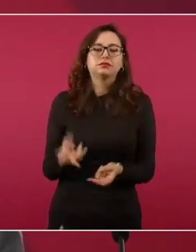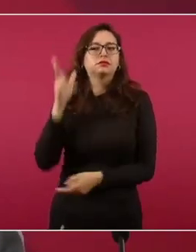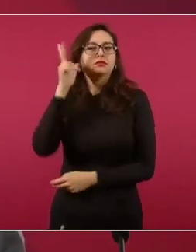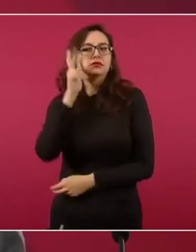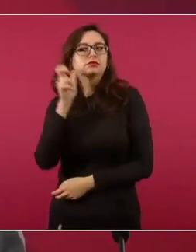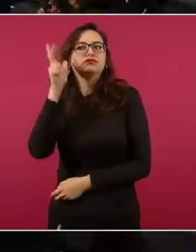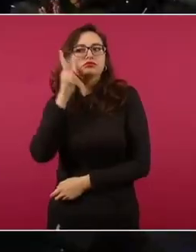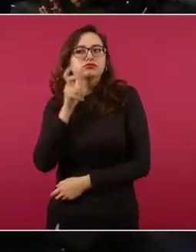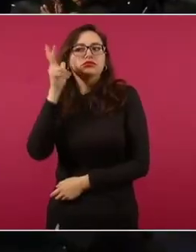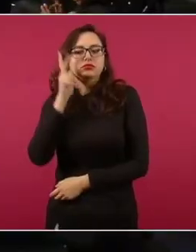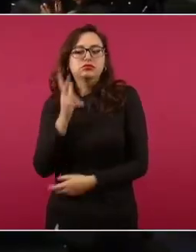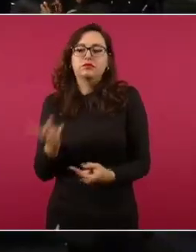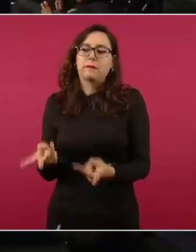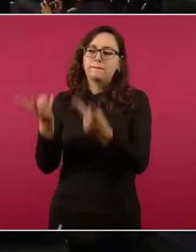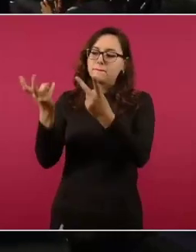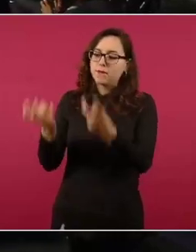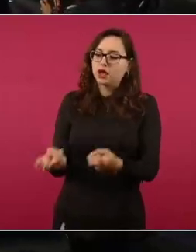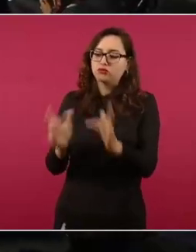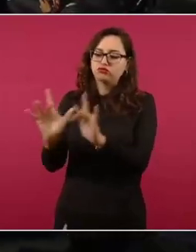aquellos entonces